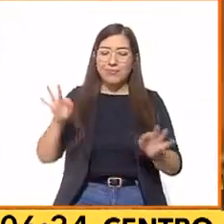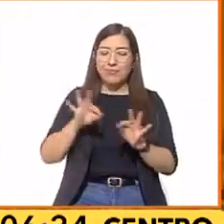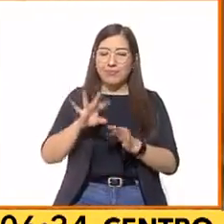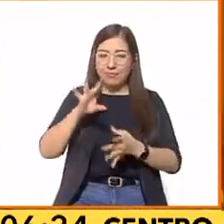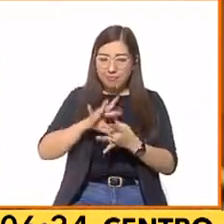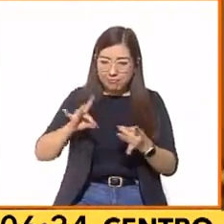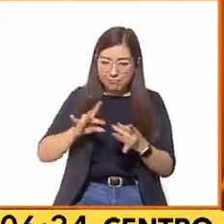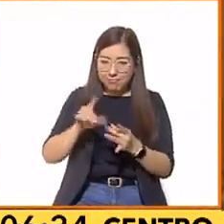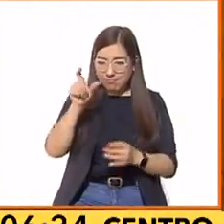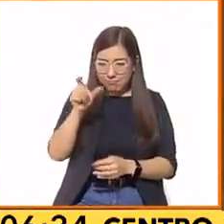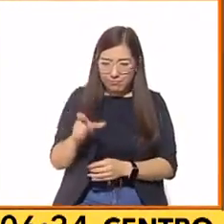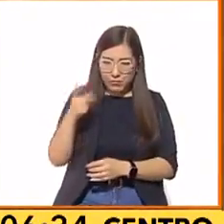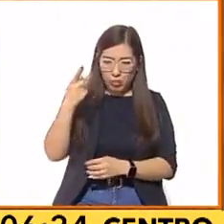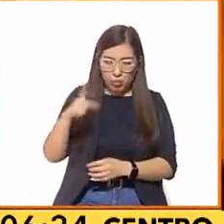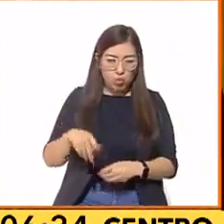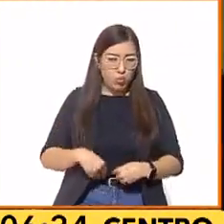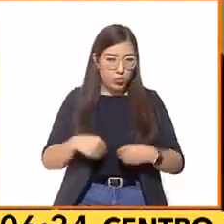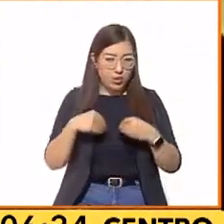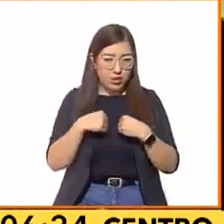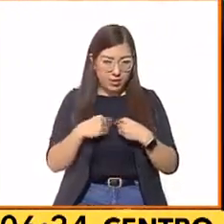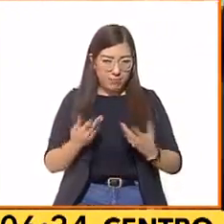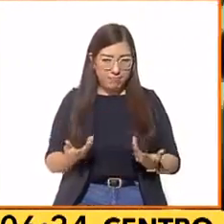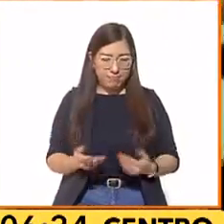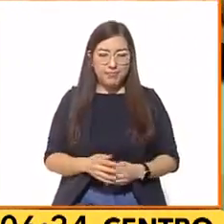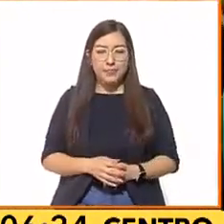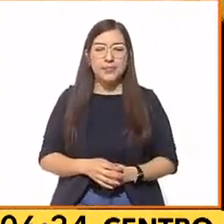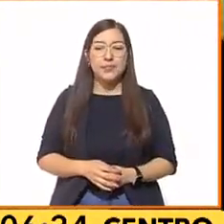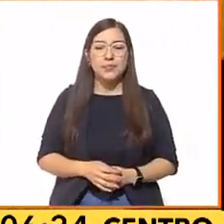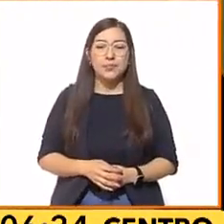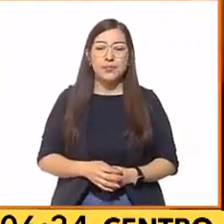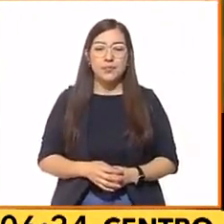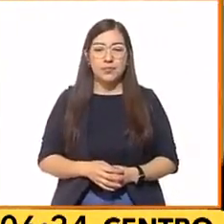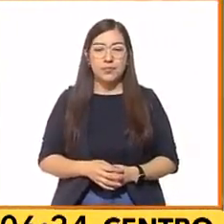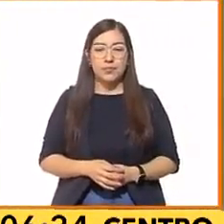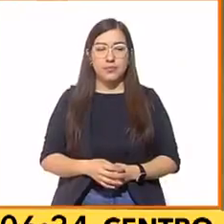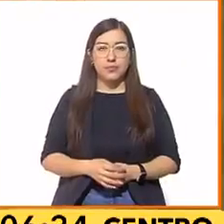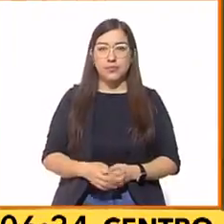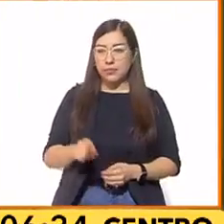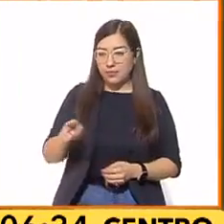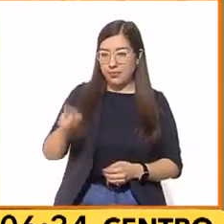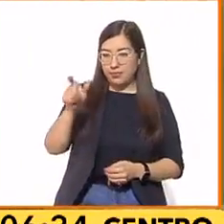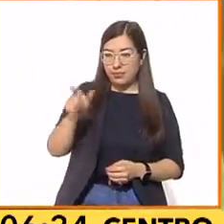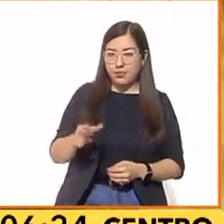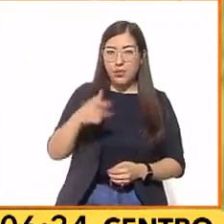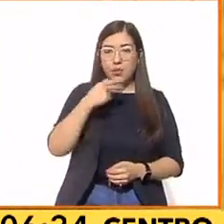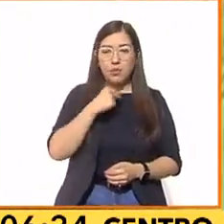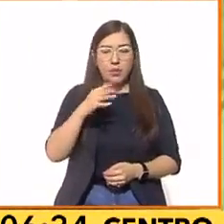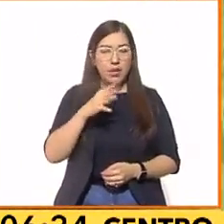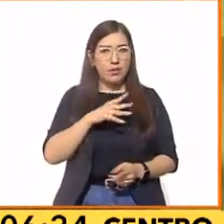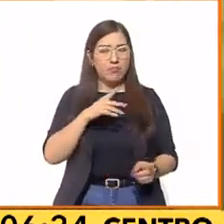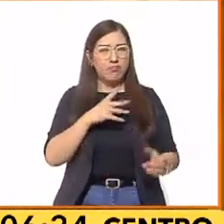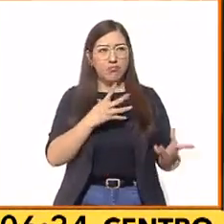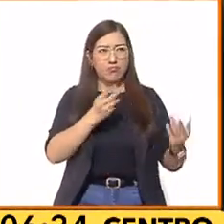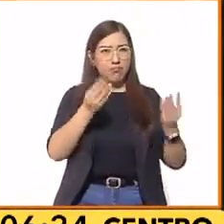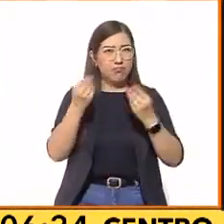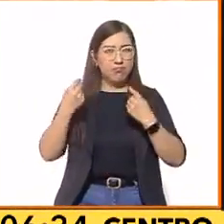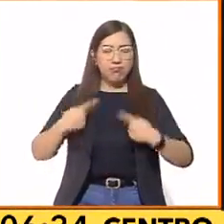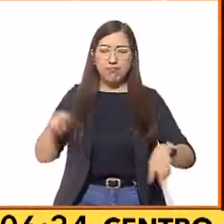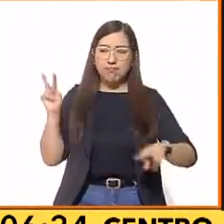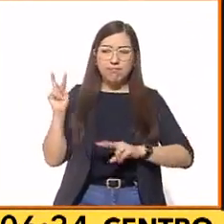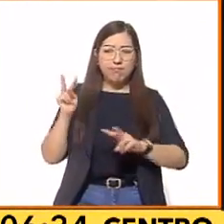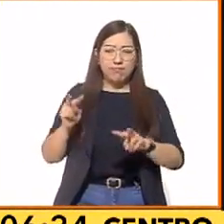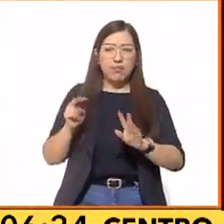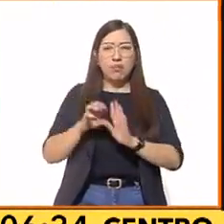a su persona, que es el hombre que tiene pues un referente en todos los ámbitos, porque lo vemos en nombres